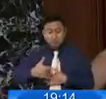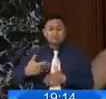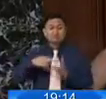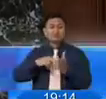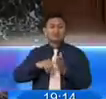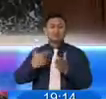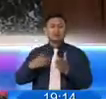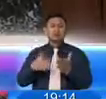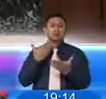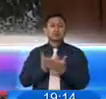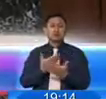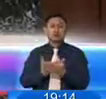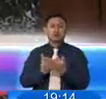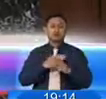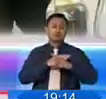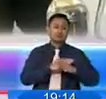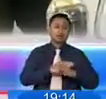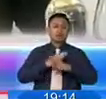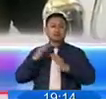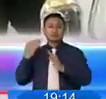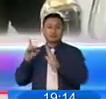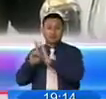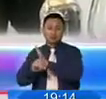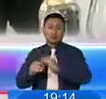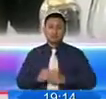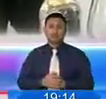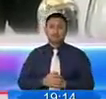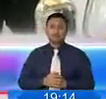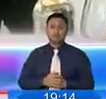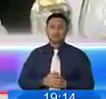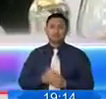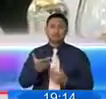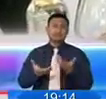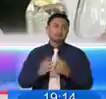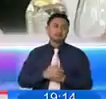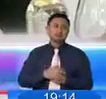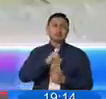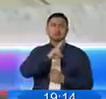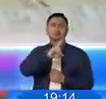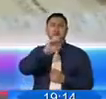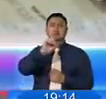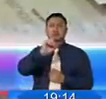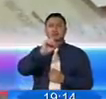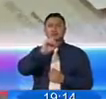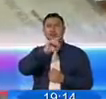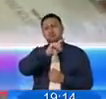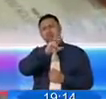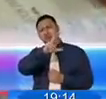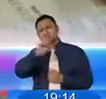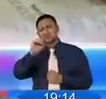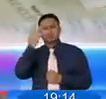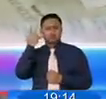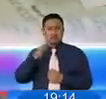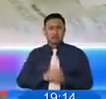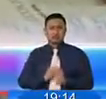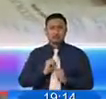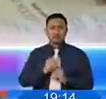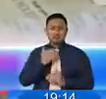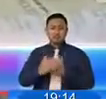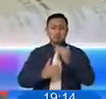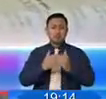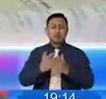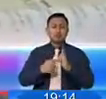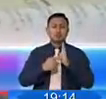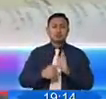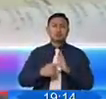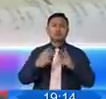la presentación de las pruebas de cargo y de descargo. Trámite que podría durar de entre 20 a 30 días. En el proceso, dicen, se demostrará que